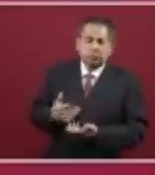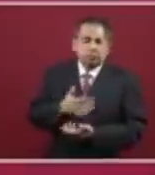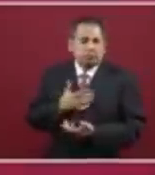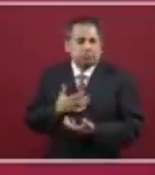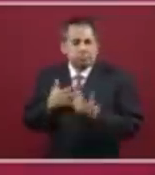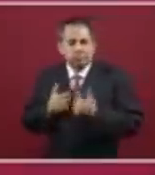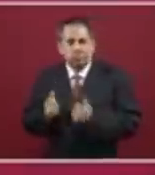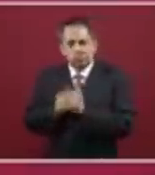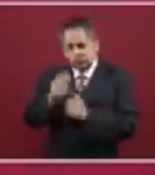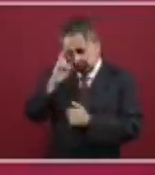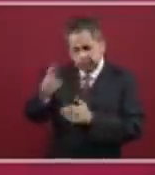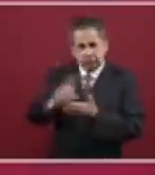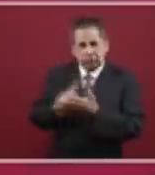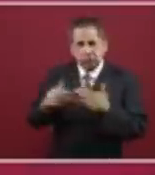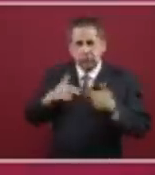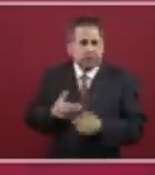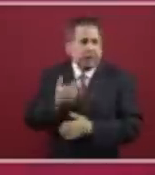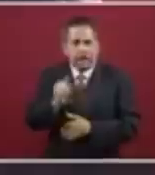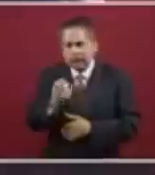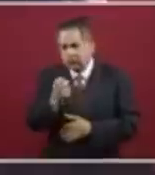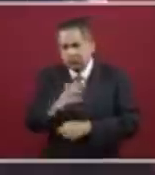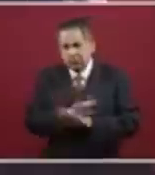y con respeto a los derechos humanos.